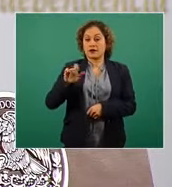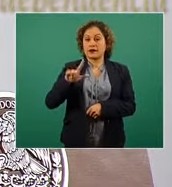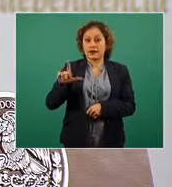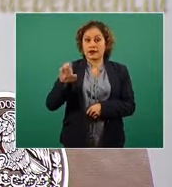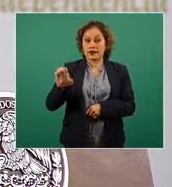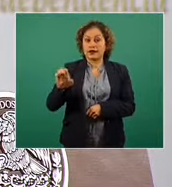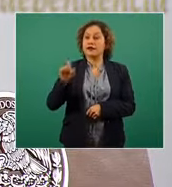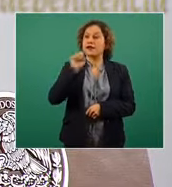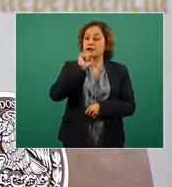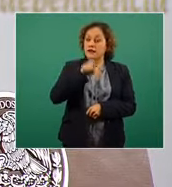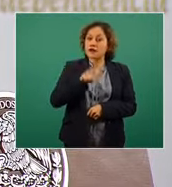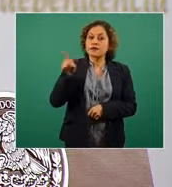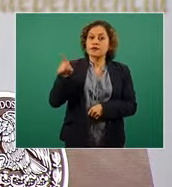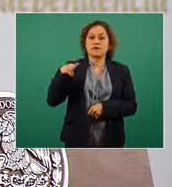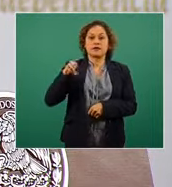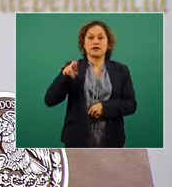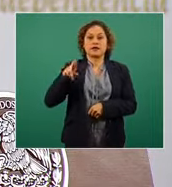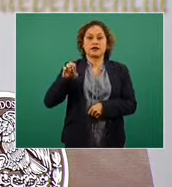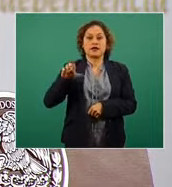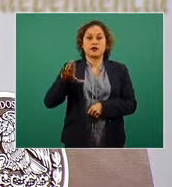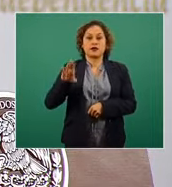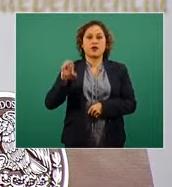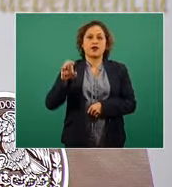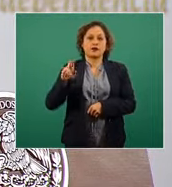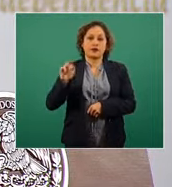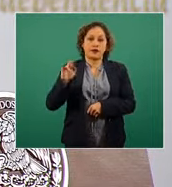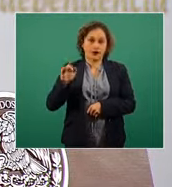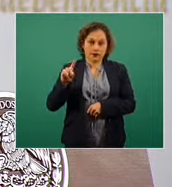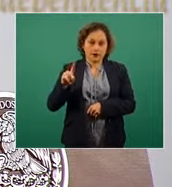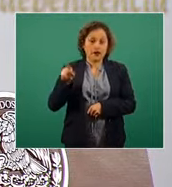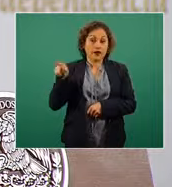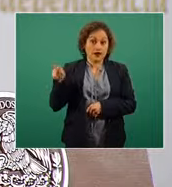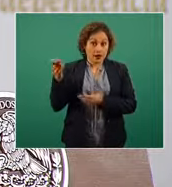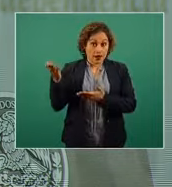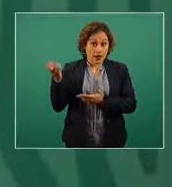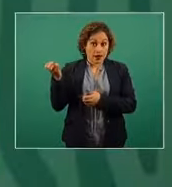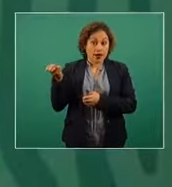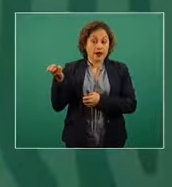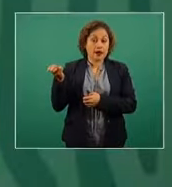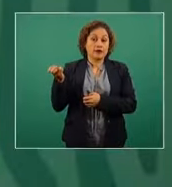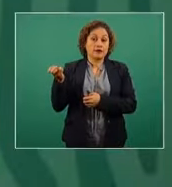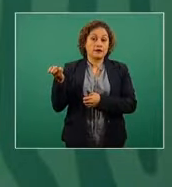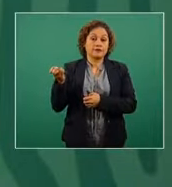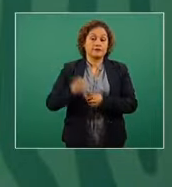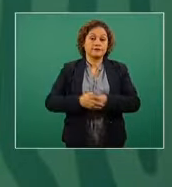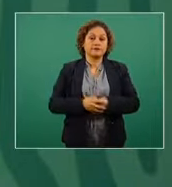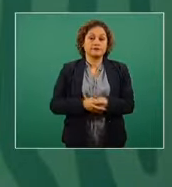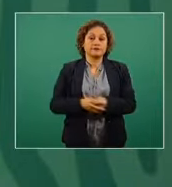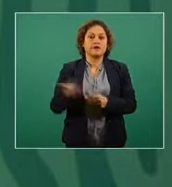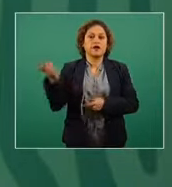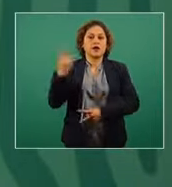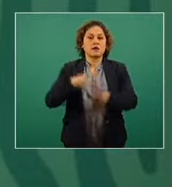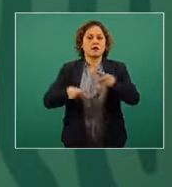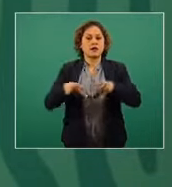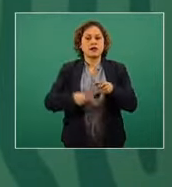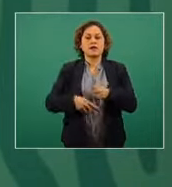Ebrard, en el caso de Marcelo, con énfasis en